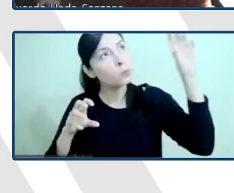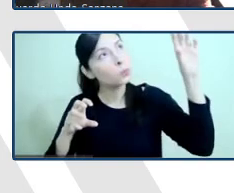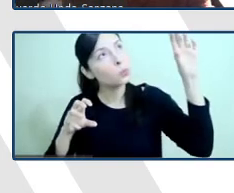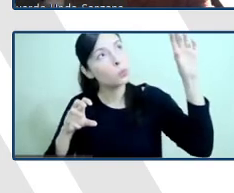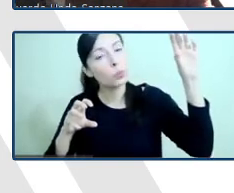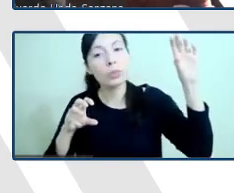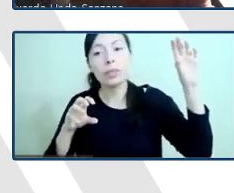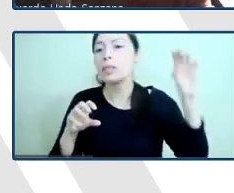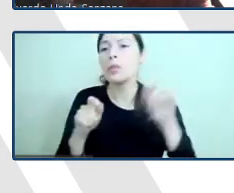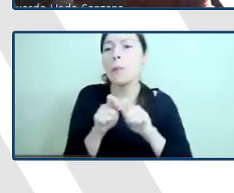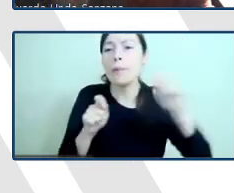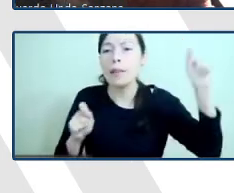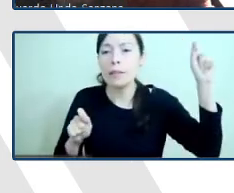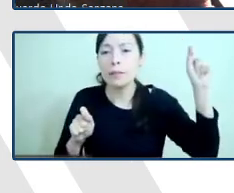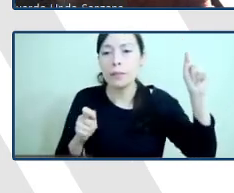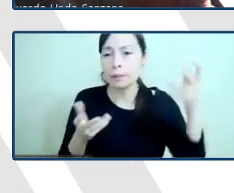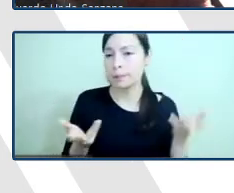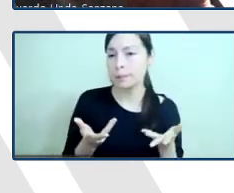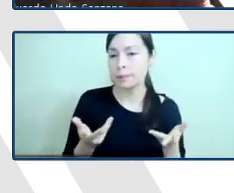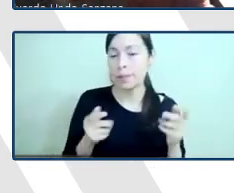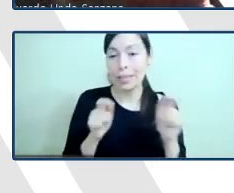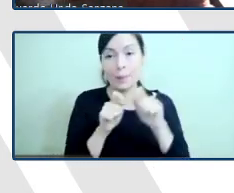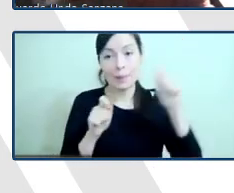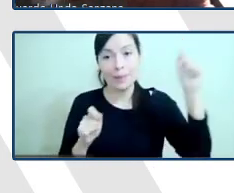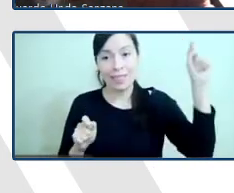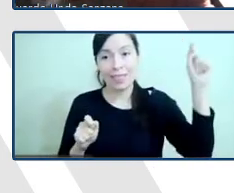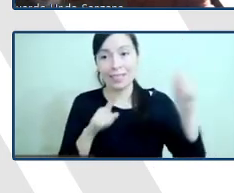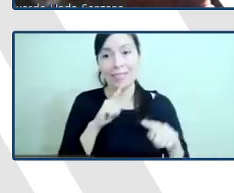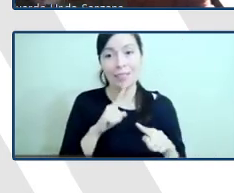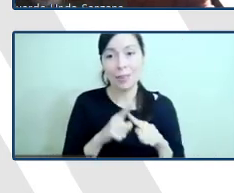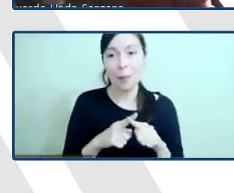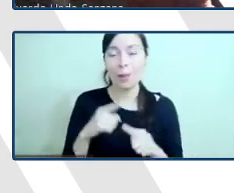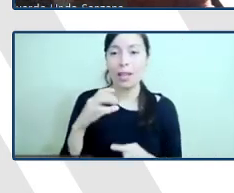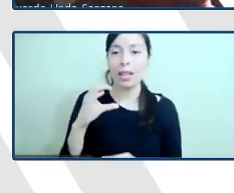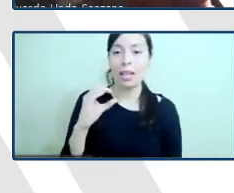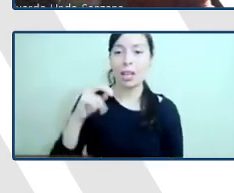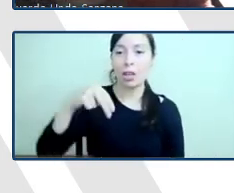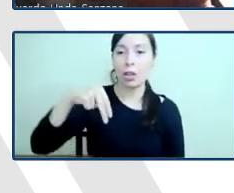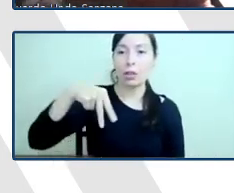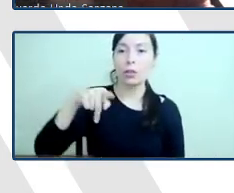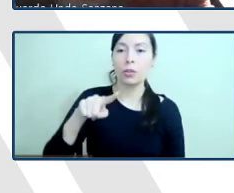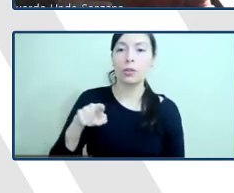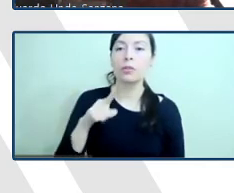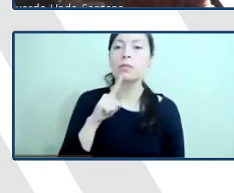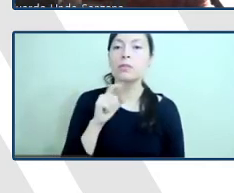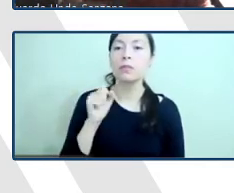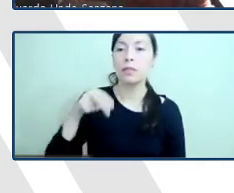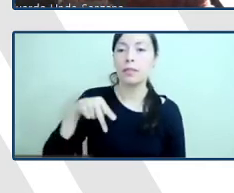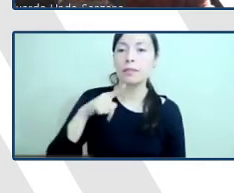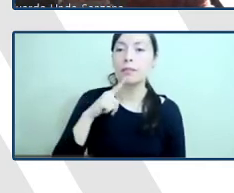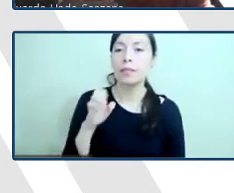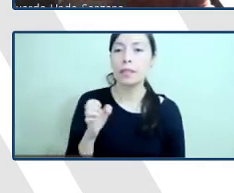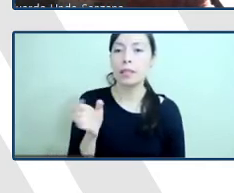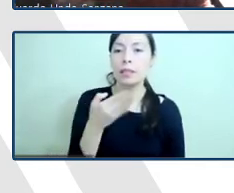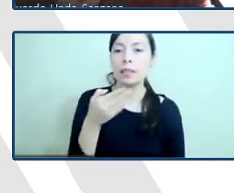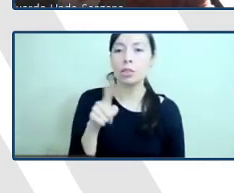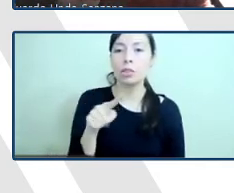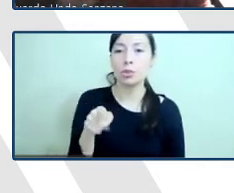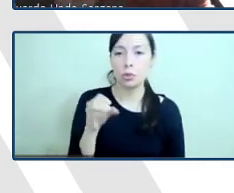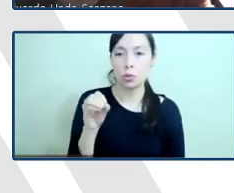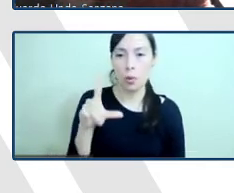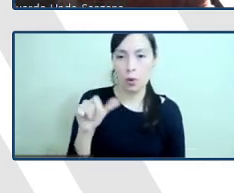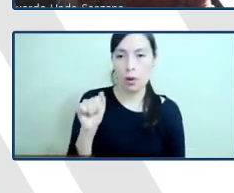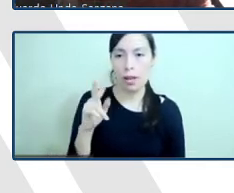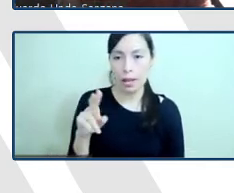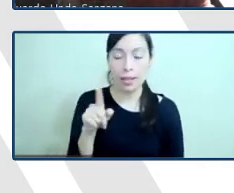se mide y tiene el nombre constante solar, pero en principio es algo que siempre tuvo la posibilidad de que pudiera variar,